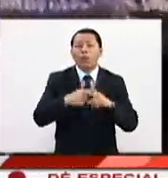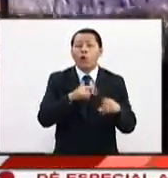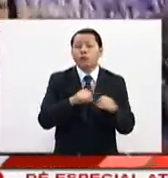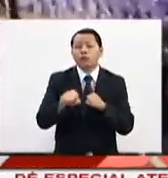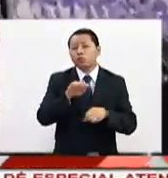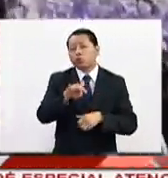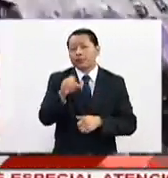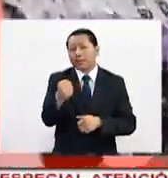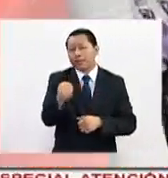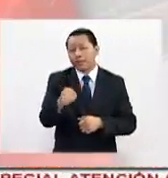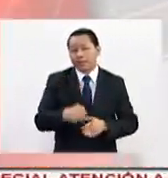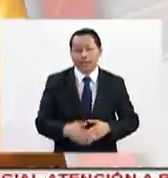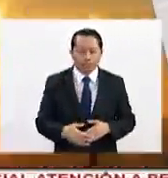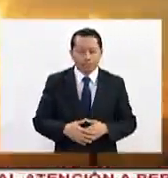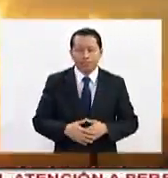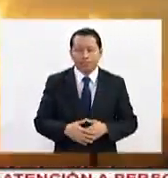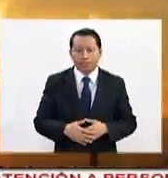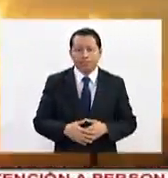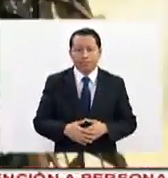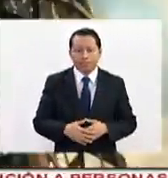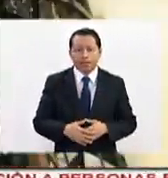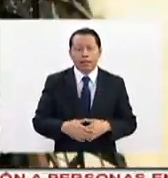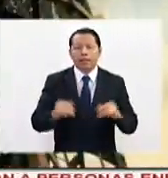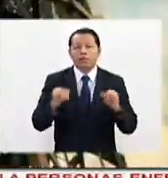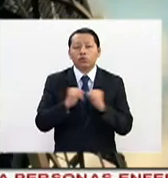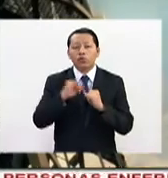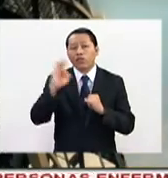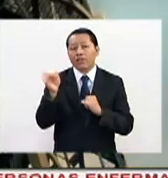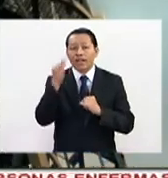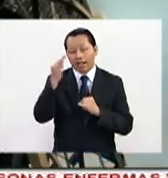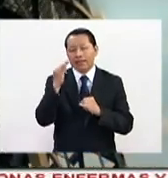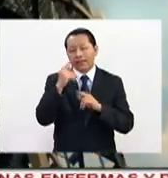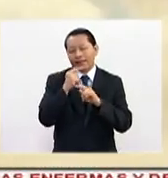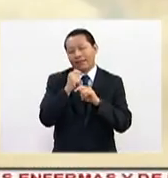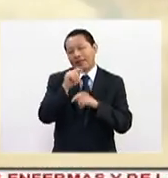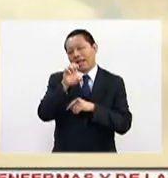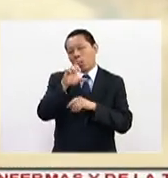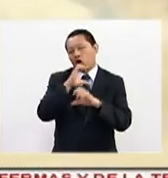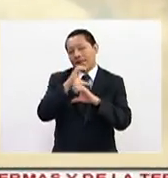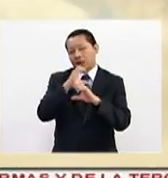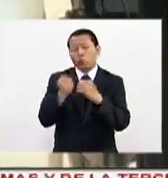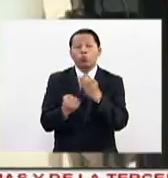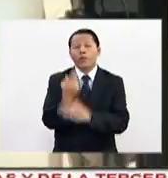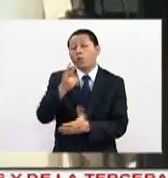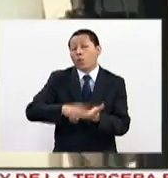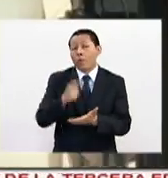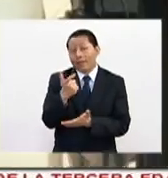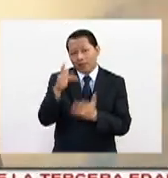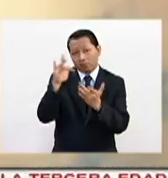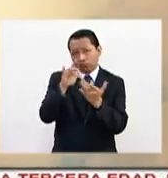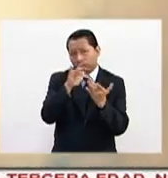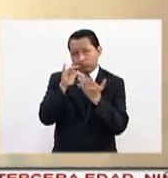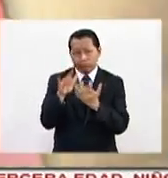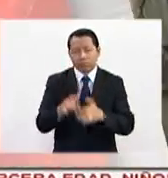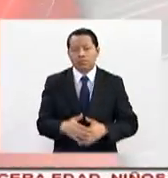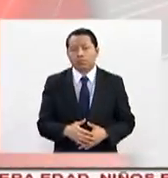de septiembre. El Instituto Federal de Telecomunicaciones anunció las nuevas tarifas de